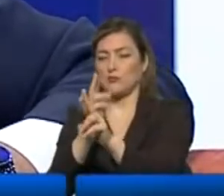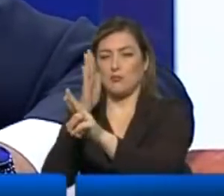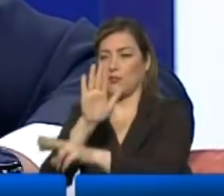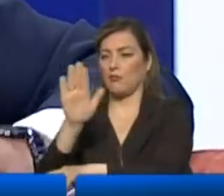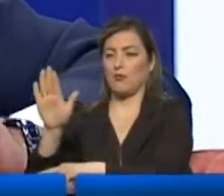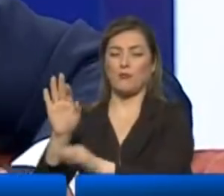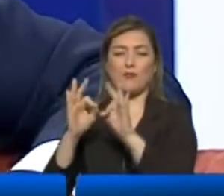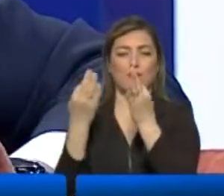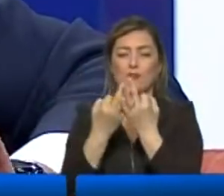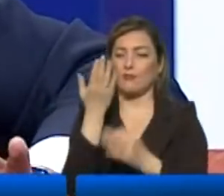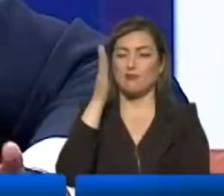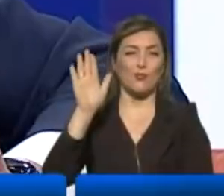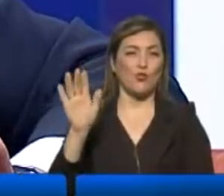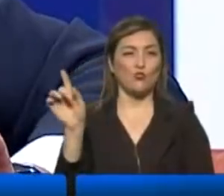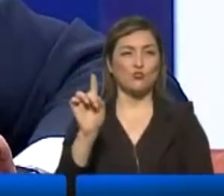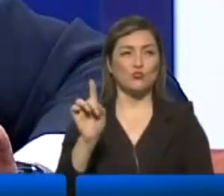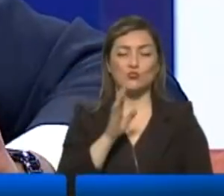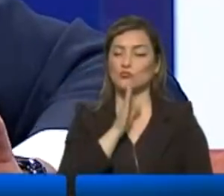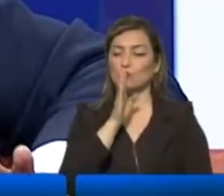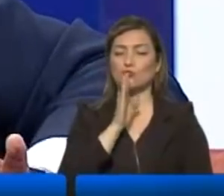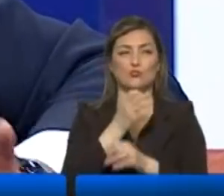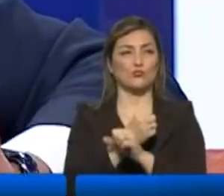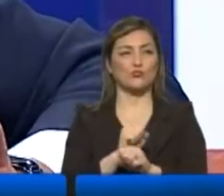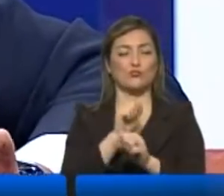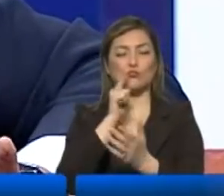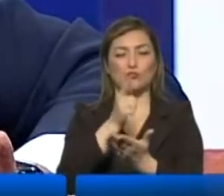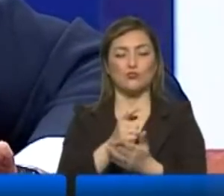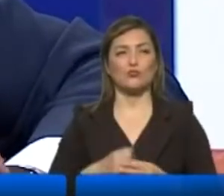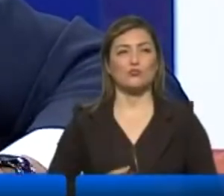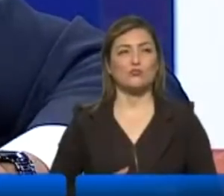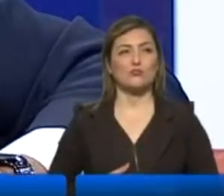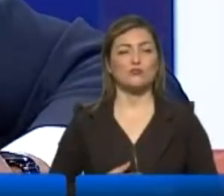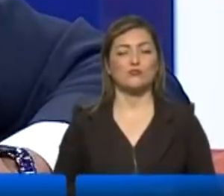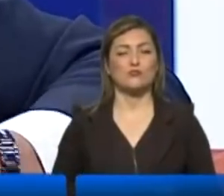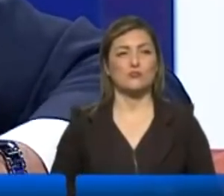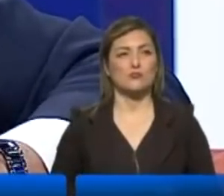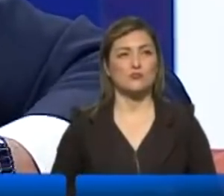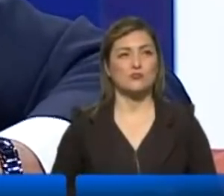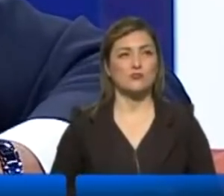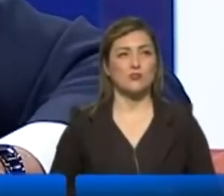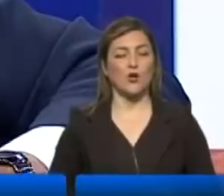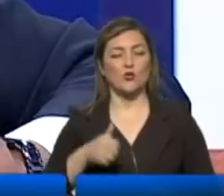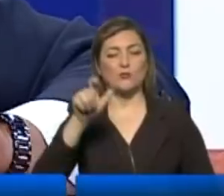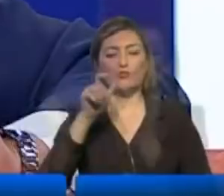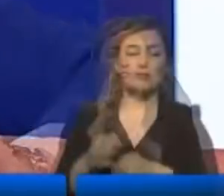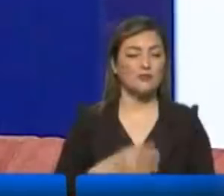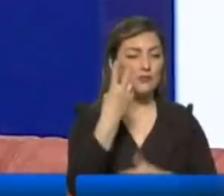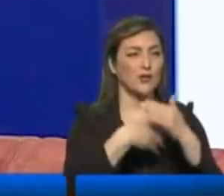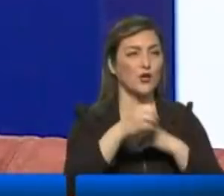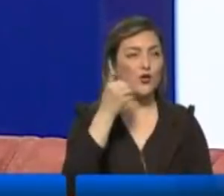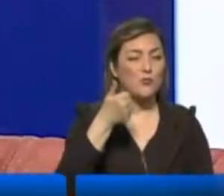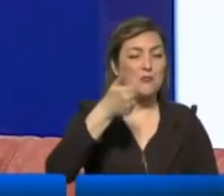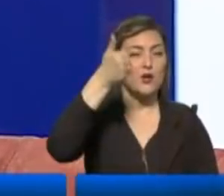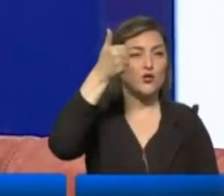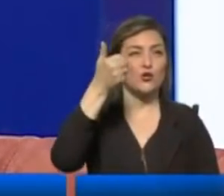por familiares, más allá de que siempre estaré defendiendo que se diga la verdad. ¿Usted ha hablado con él? Yo no voy a responder por otras personas porque ese